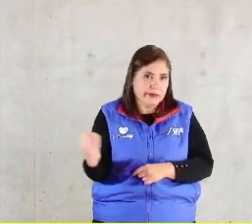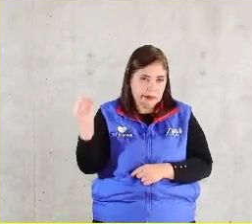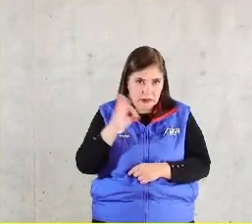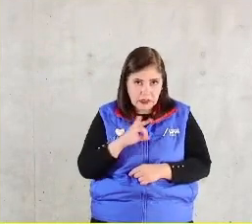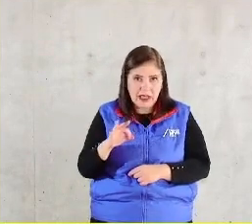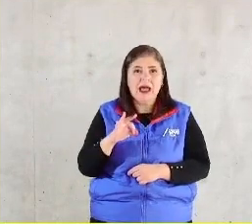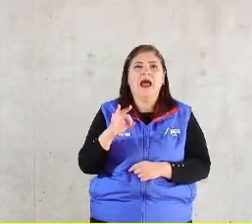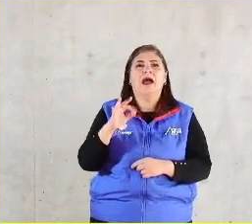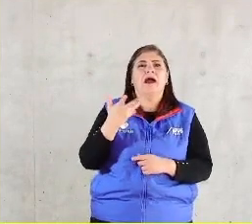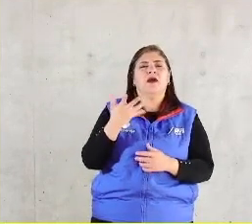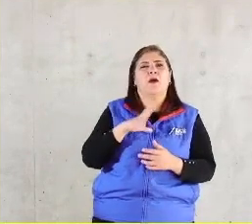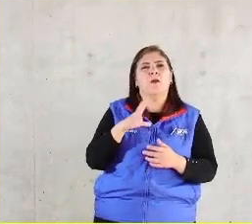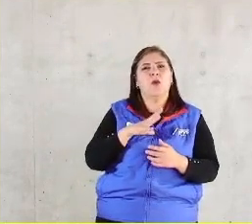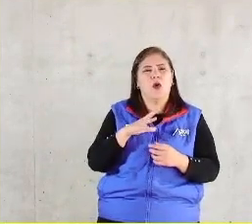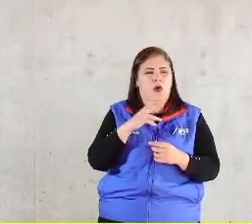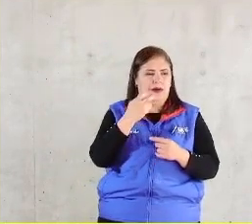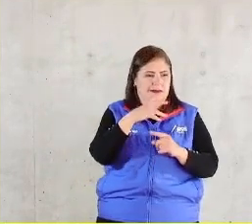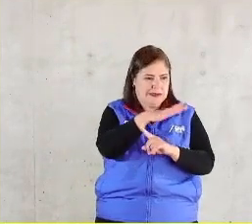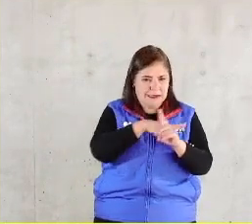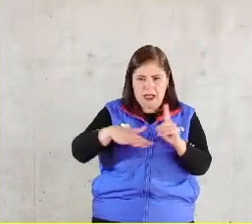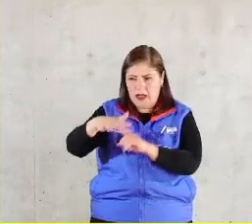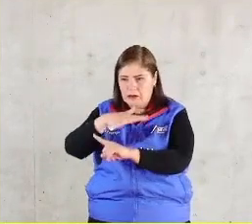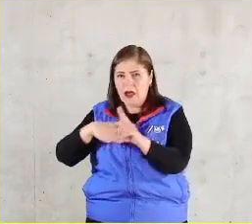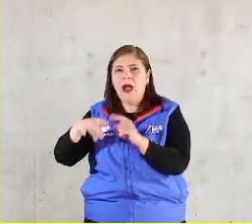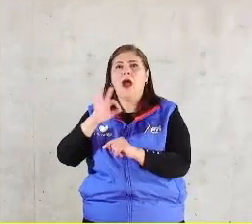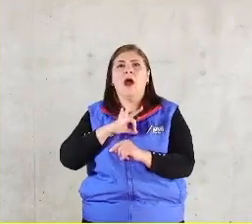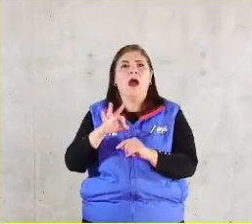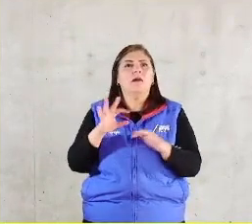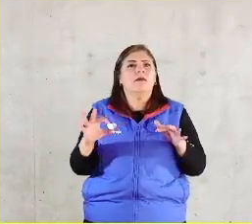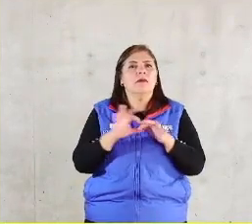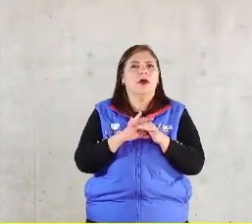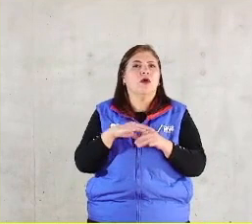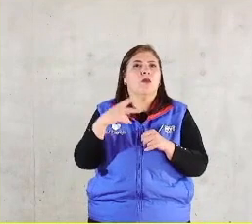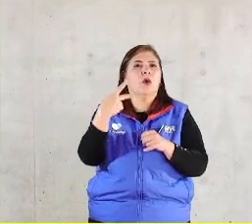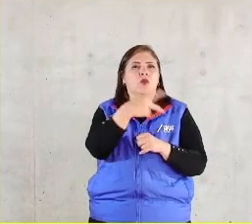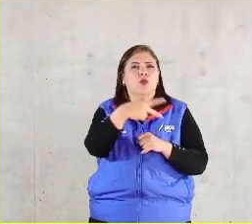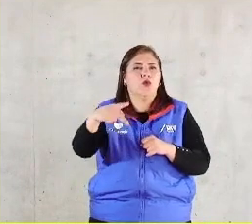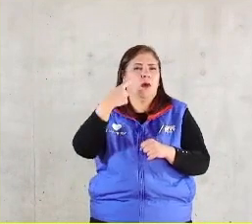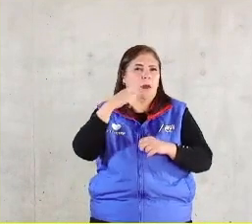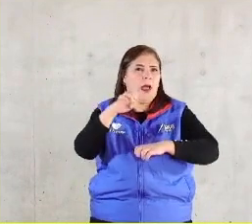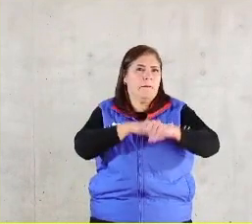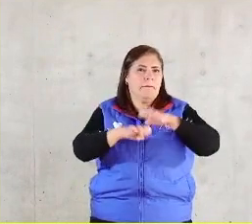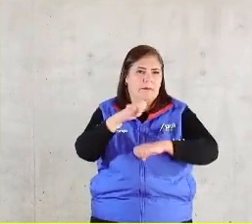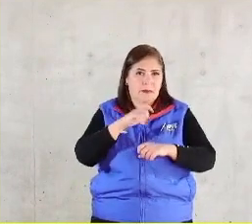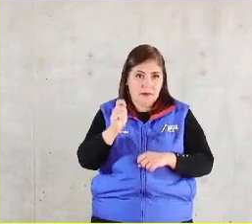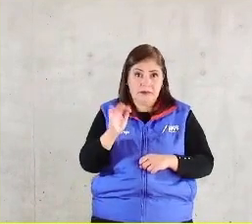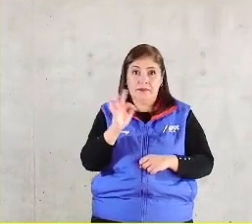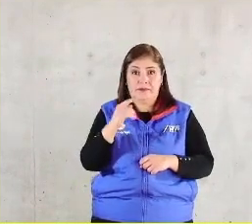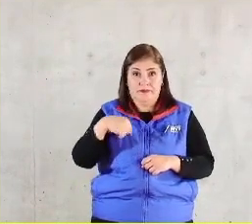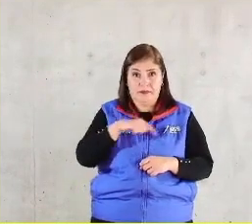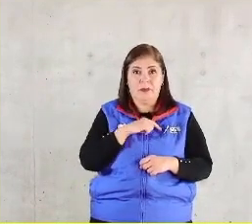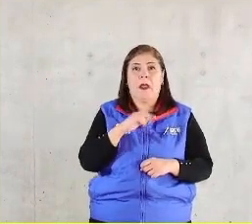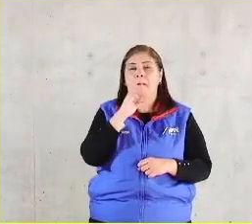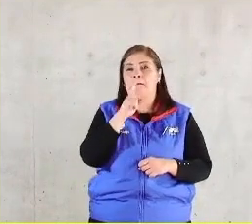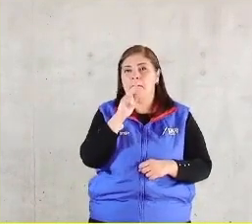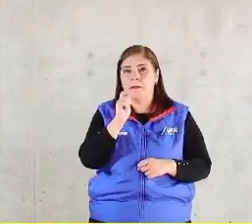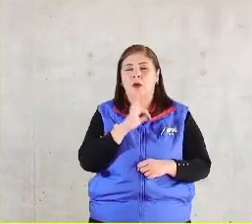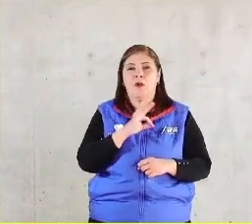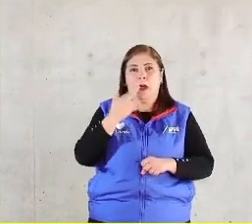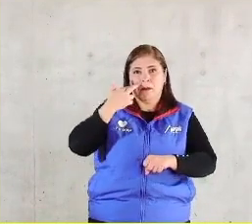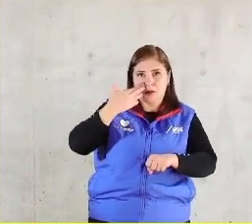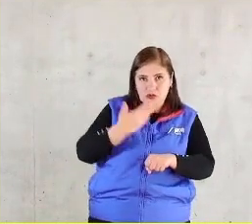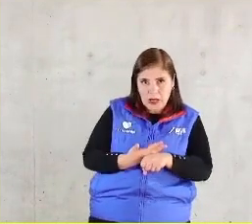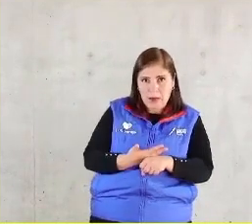y subámbitos están ligados con los procesos de las empresas. Si mejoramos en el consumo responsable, seguramente